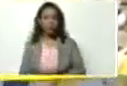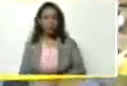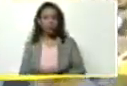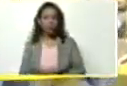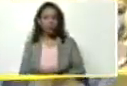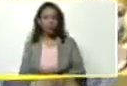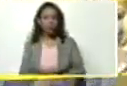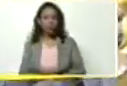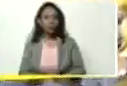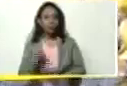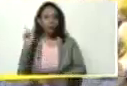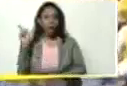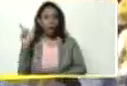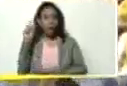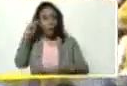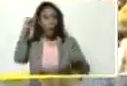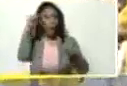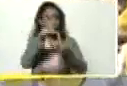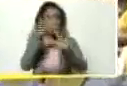Y ese es el objetivo.